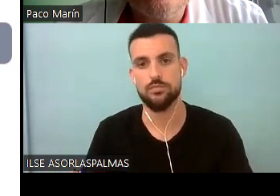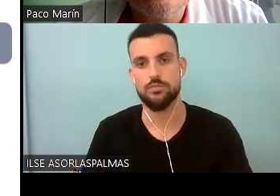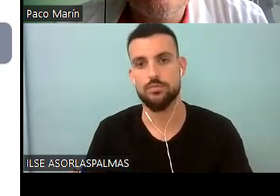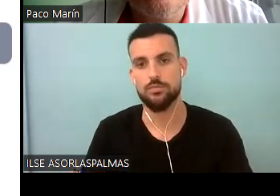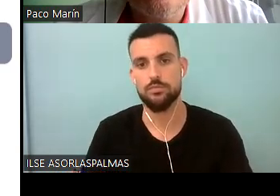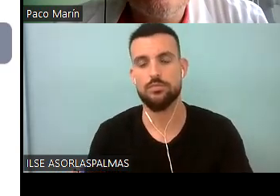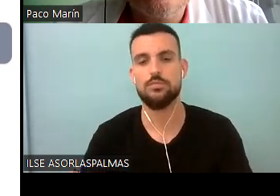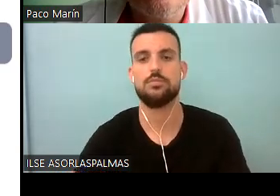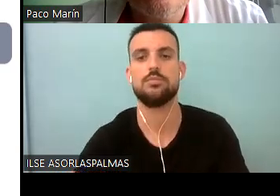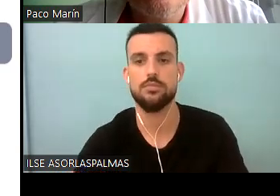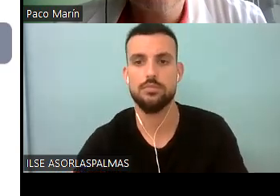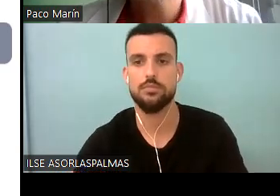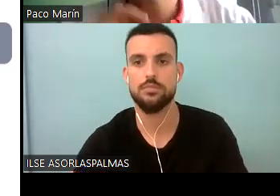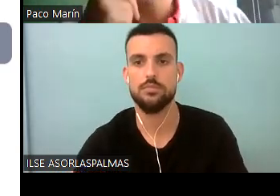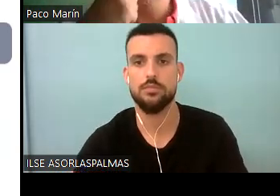ahora.